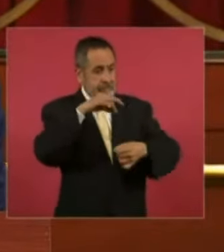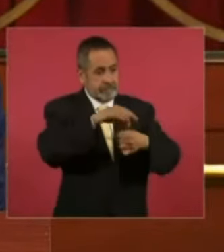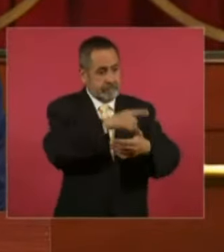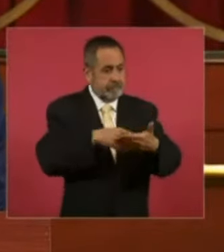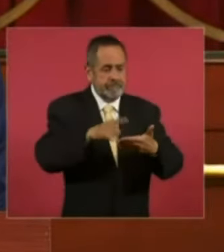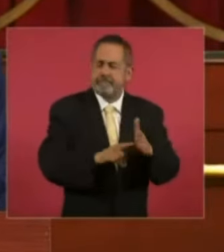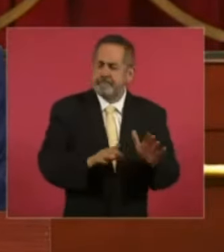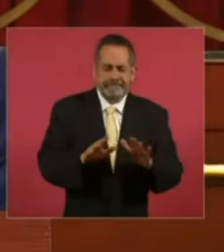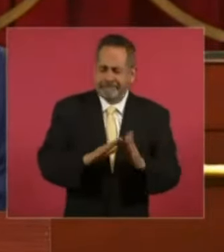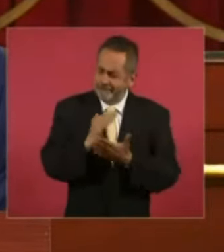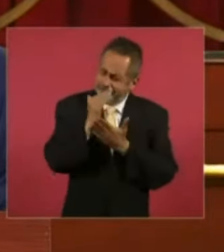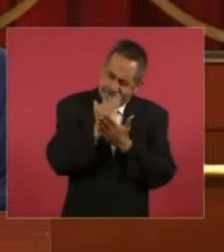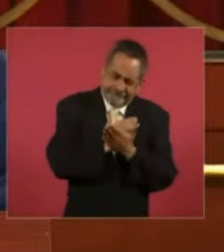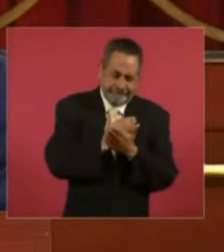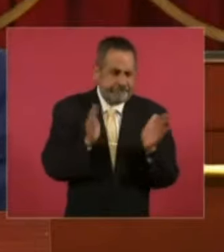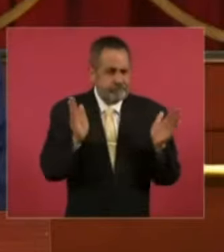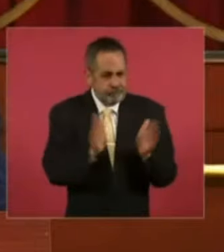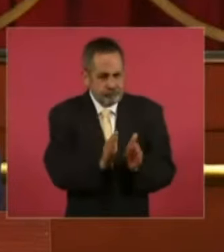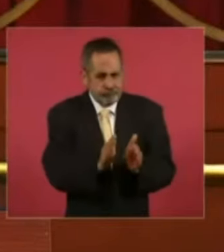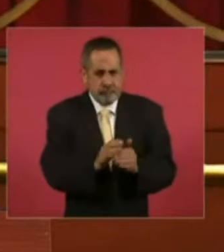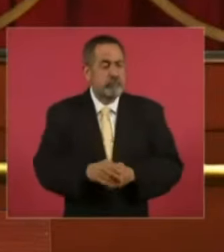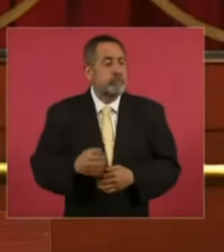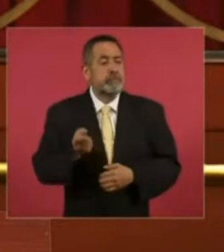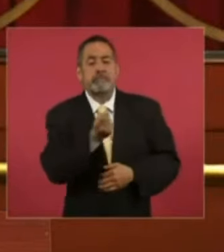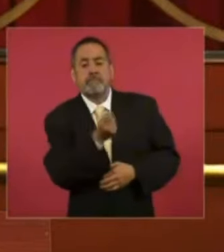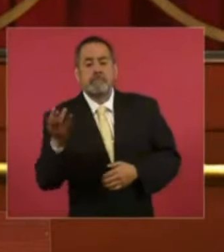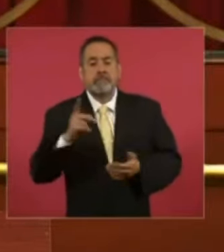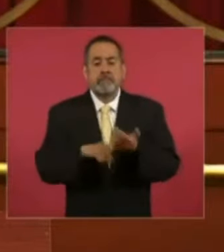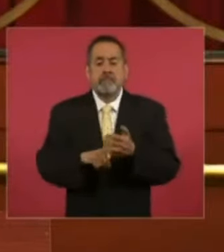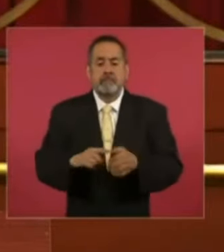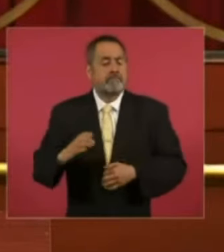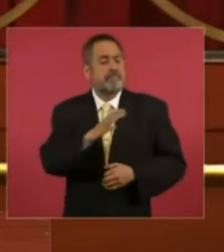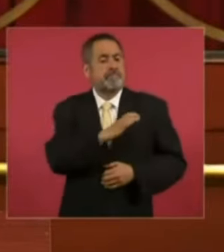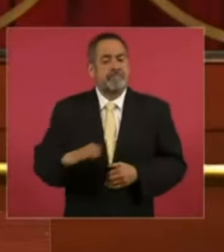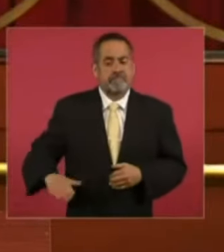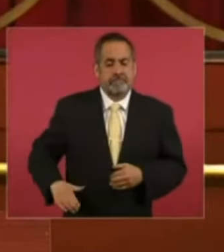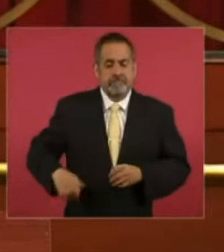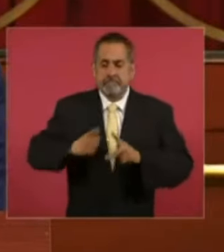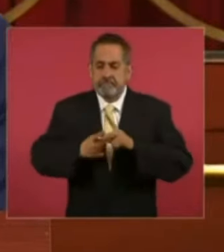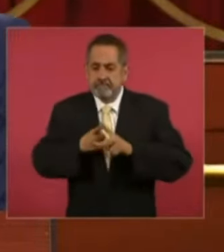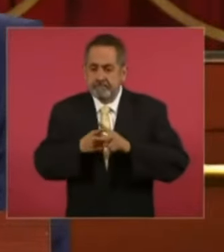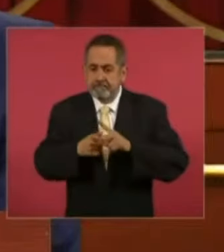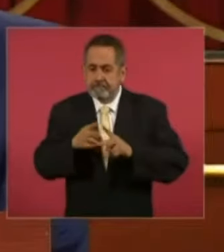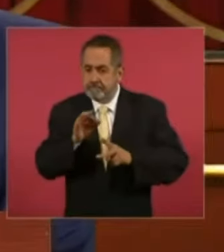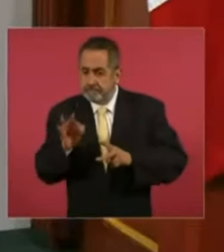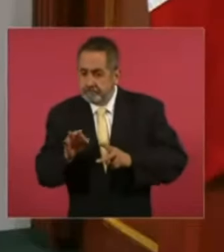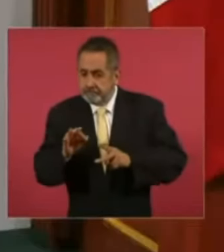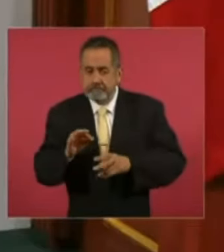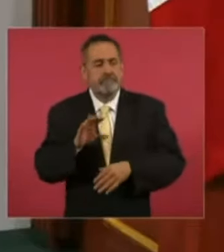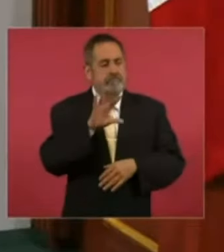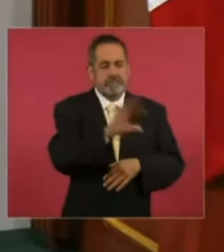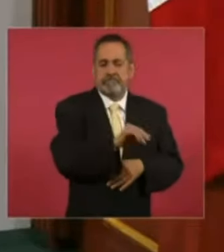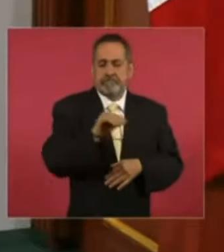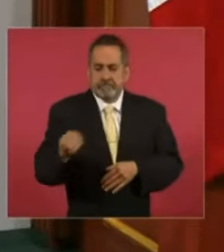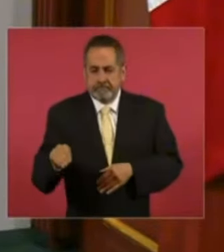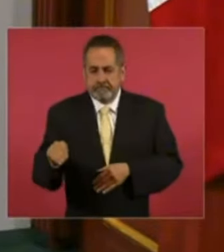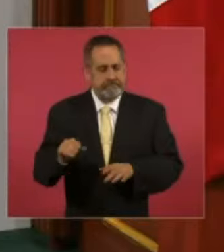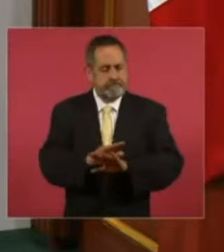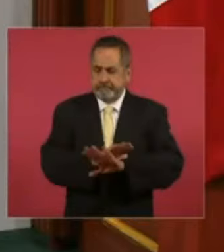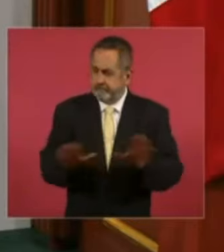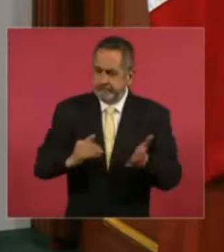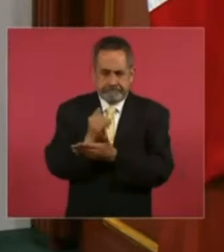de extorsión y el delito fiscal ejercido por la delincuencia de cuello